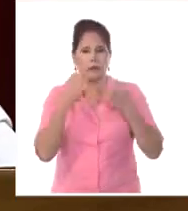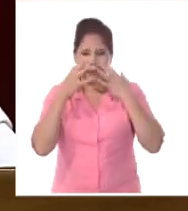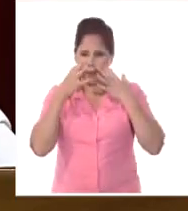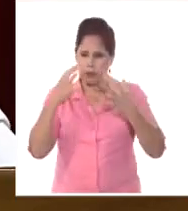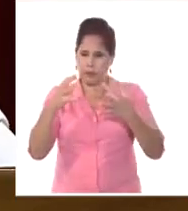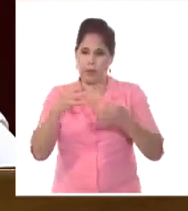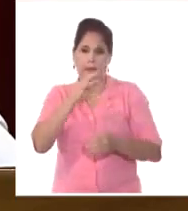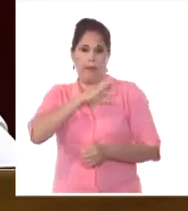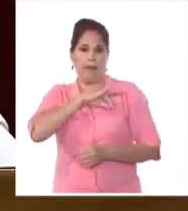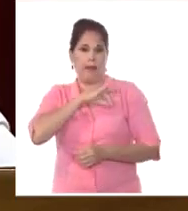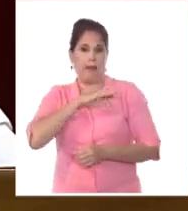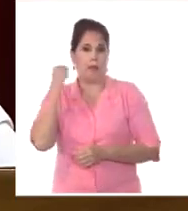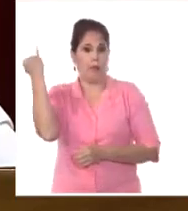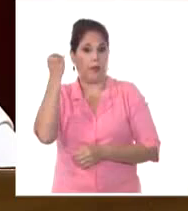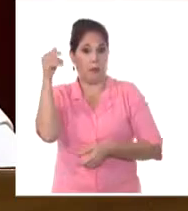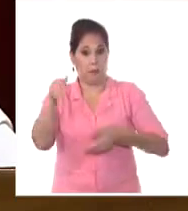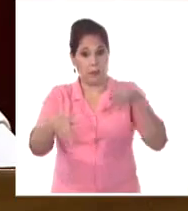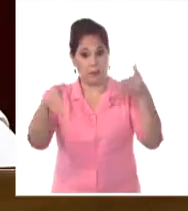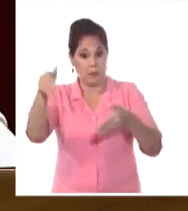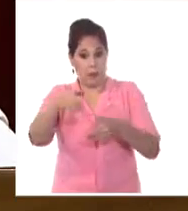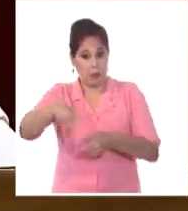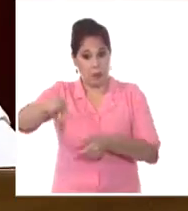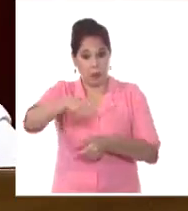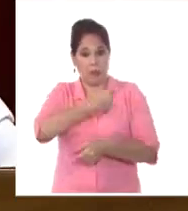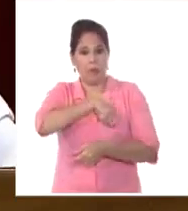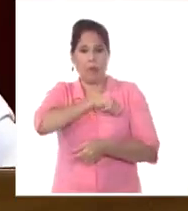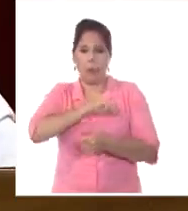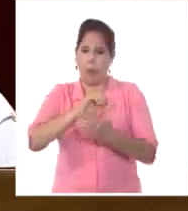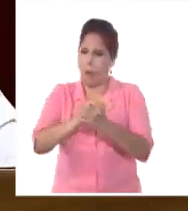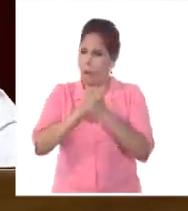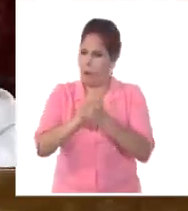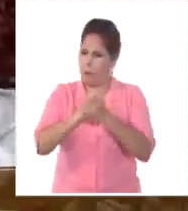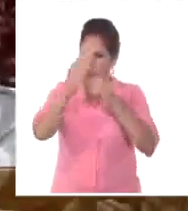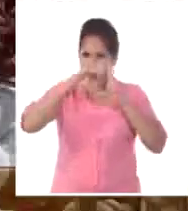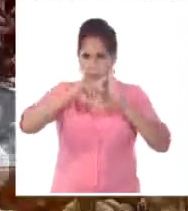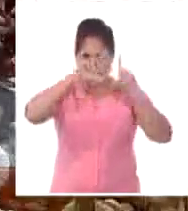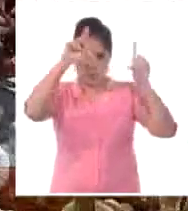los delegados internacionales y todos los pueblos amigos de Cuba.